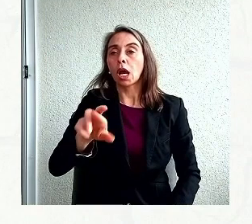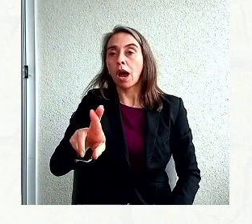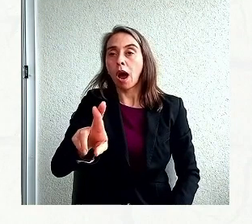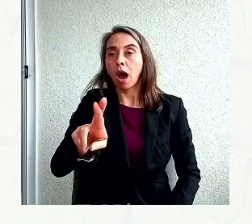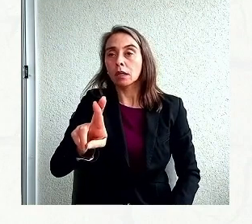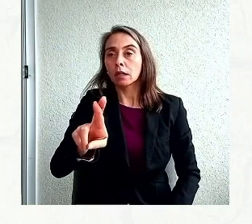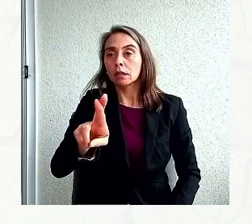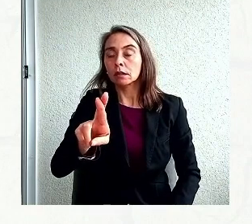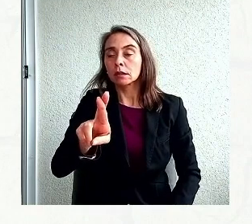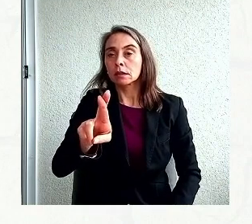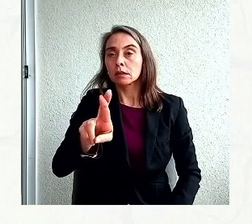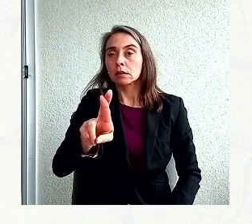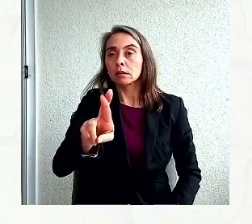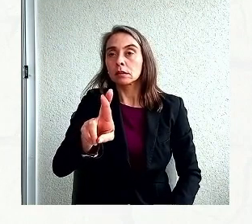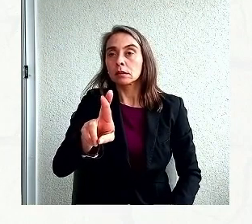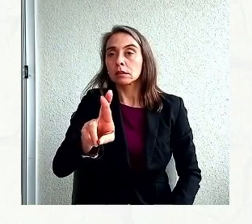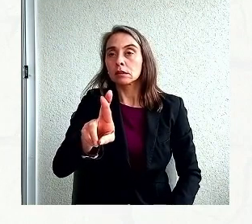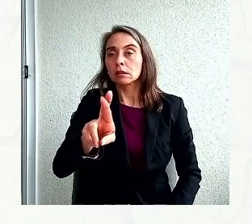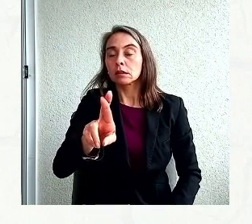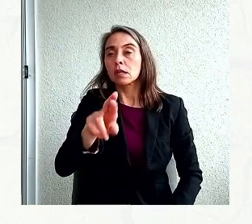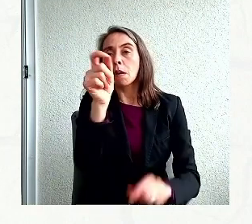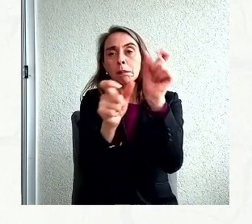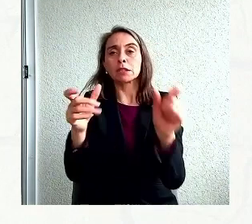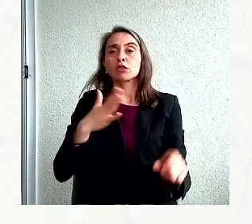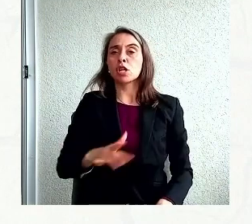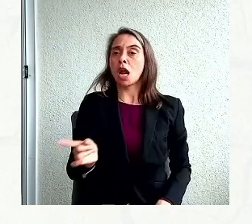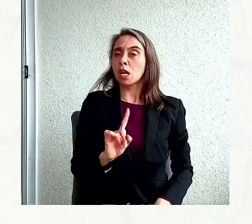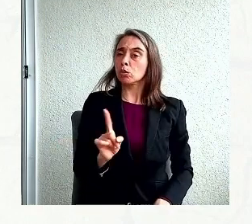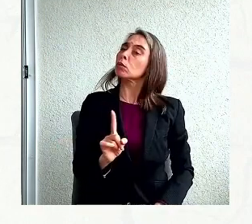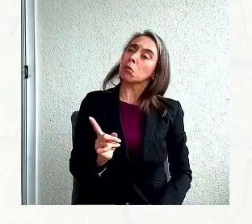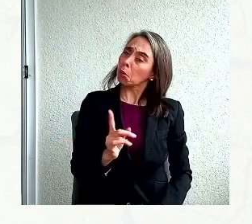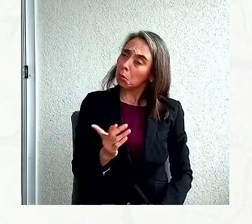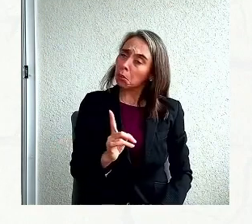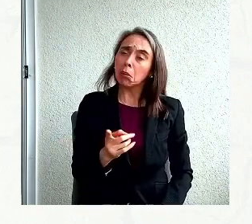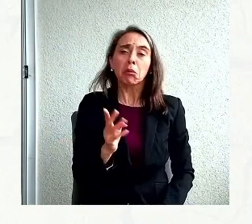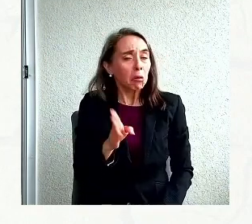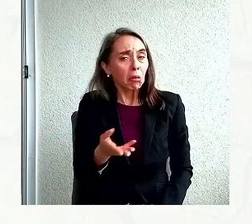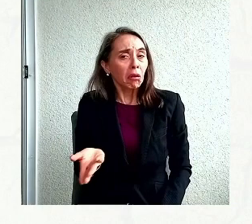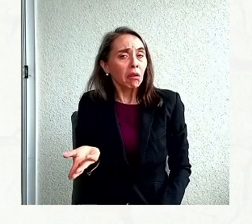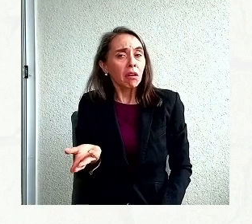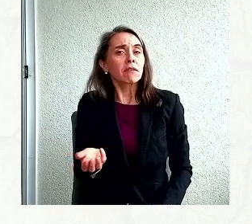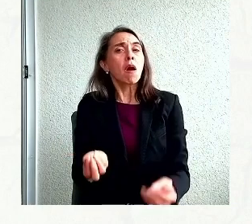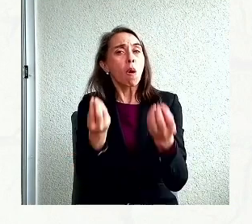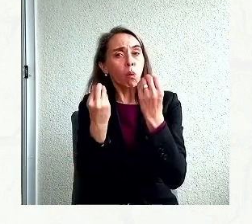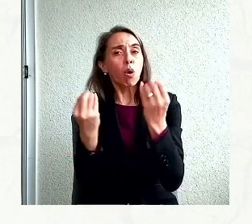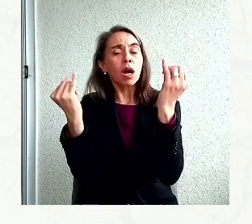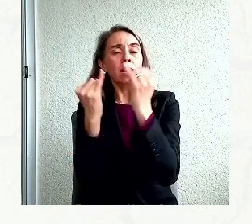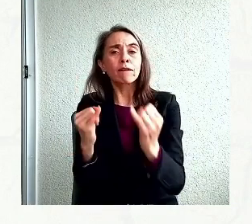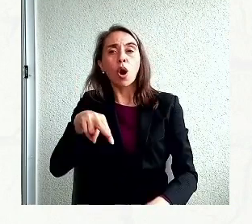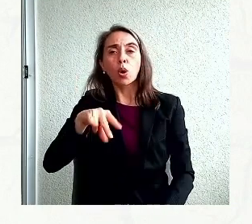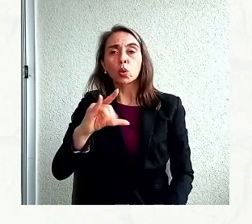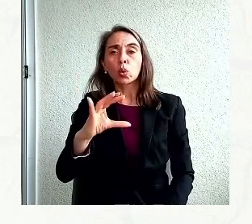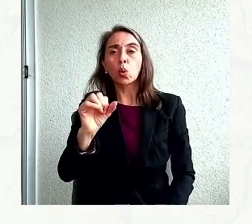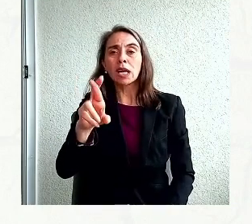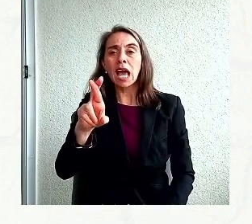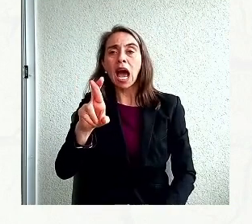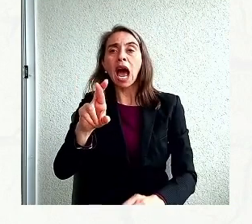No es muy popular, pero no debería ser así. Es una buena forma de mantenernos, de